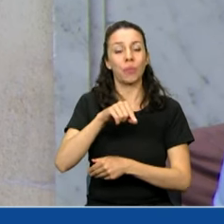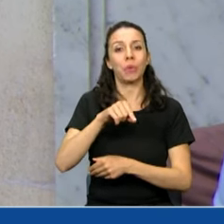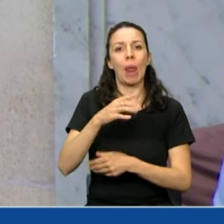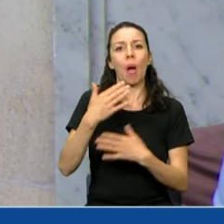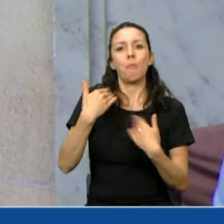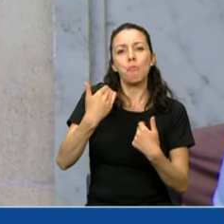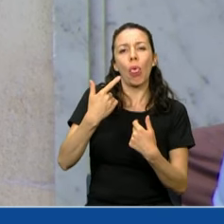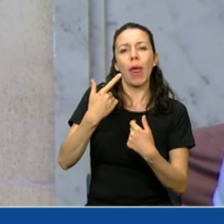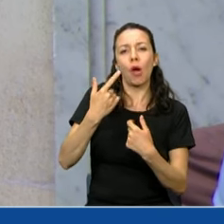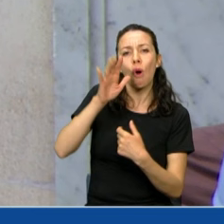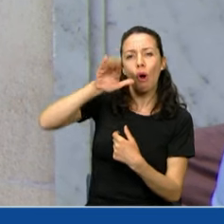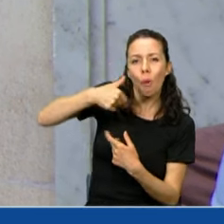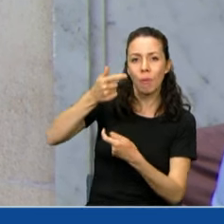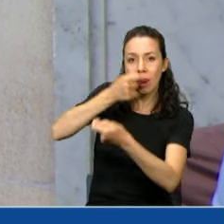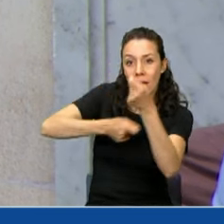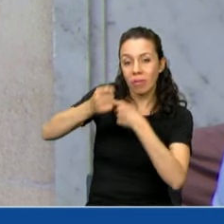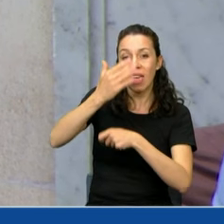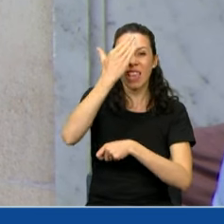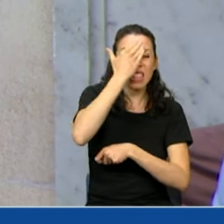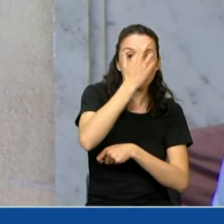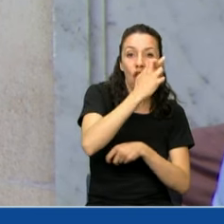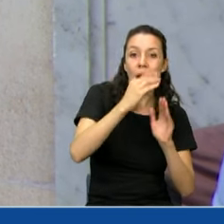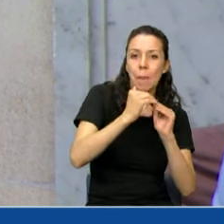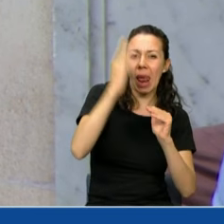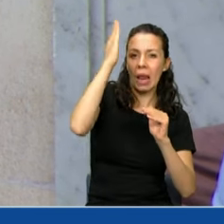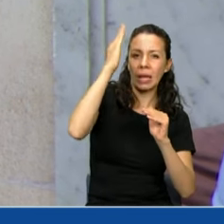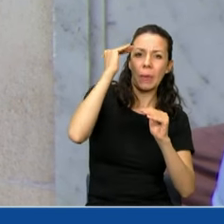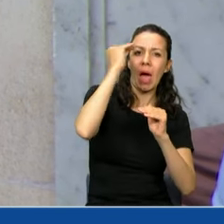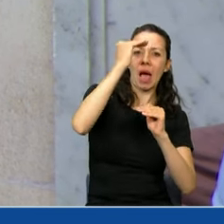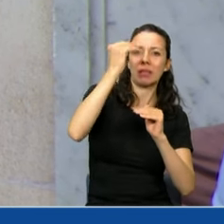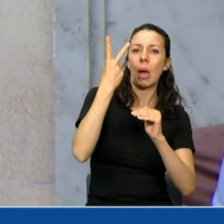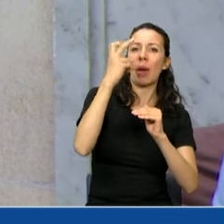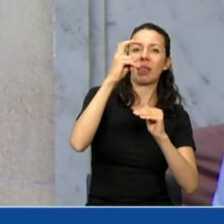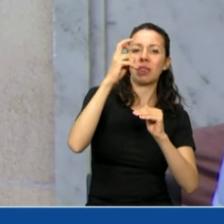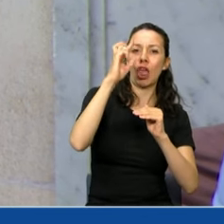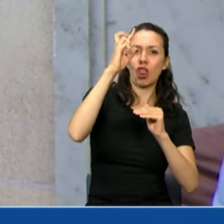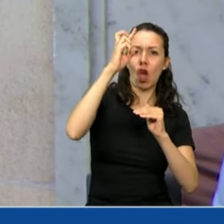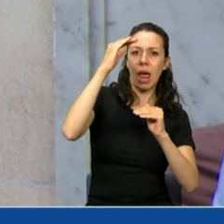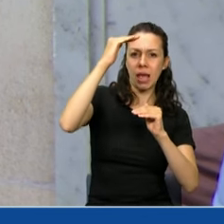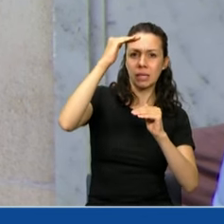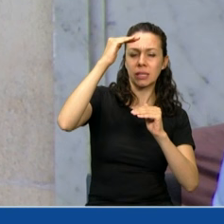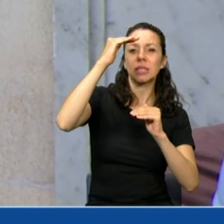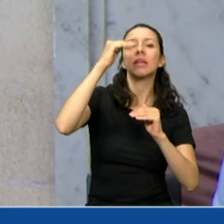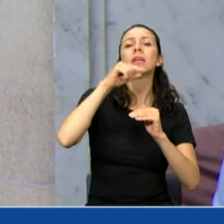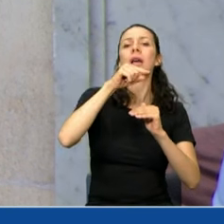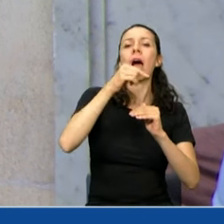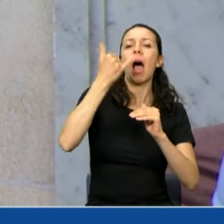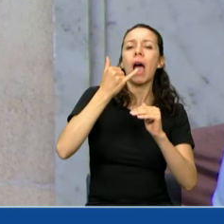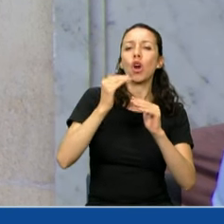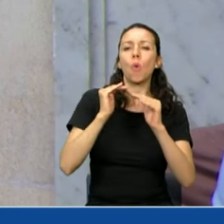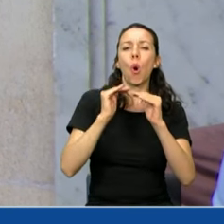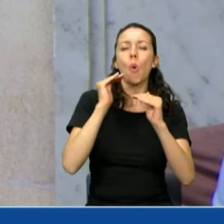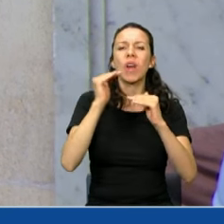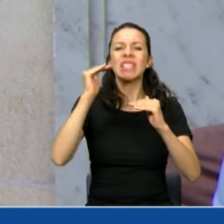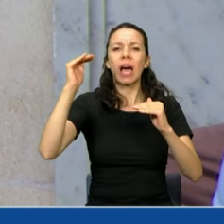a partir de los 15 entre los 15 y los 20 empezamos a contar con una escala que va de 0